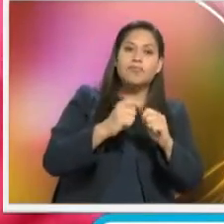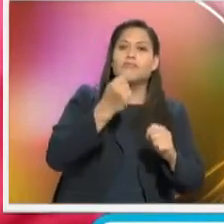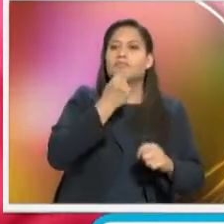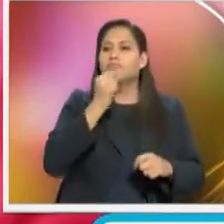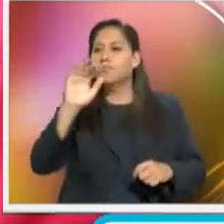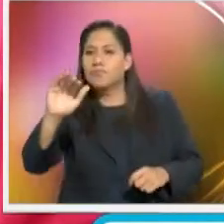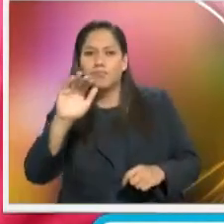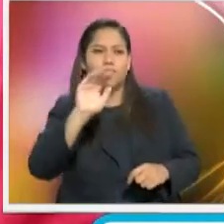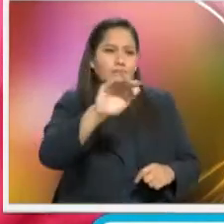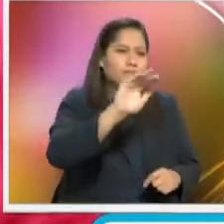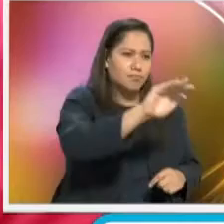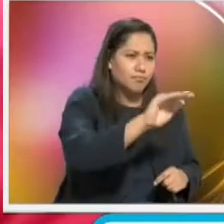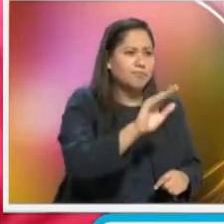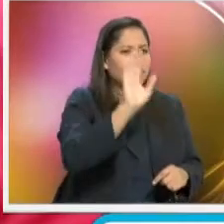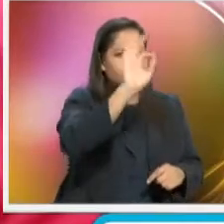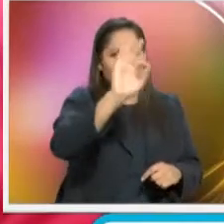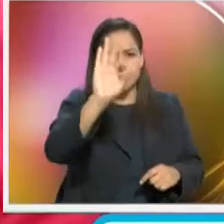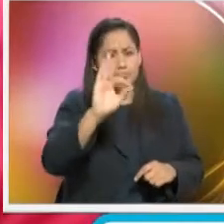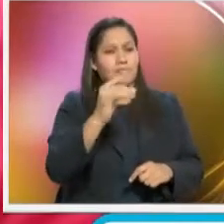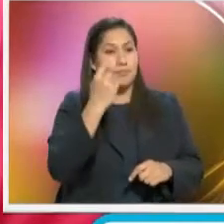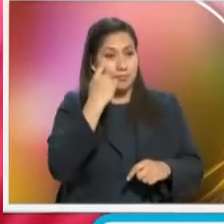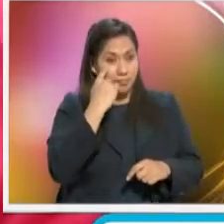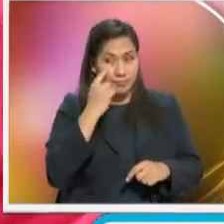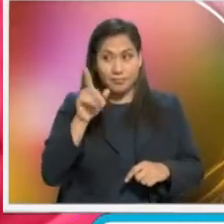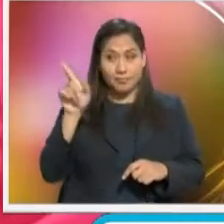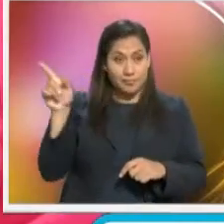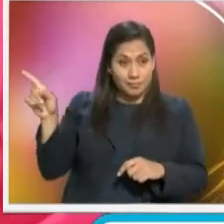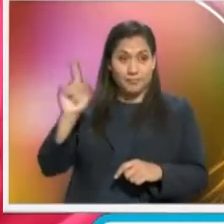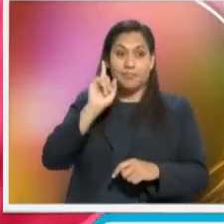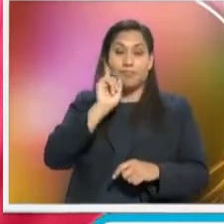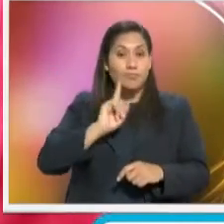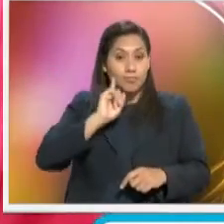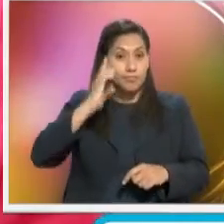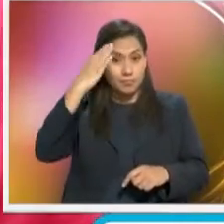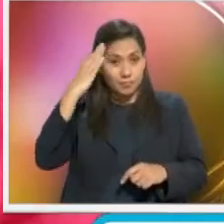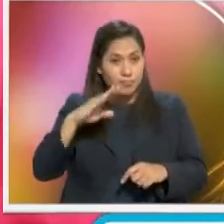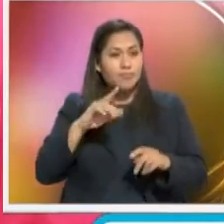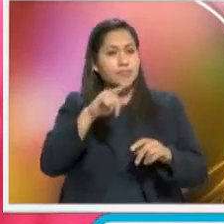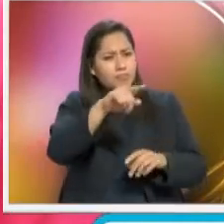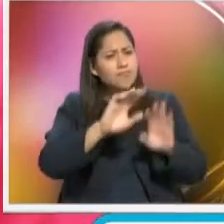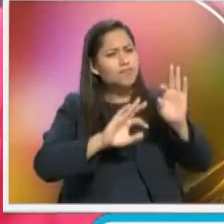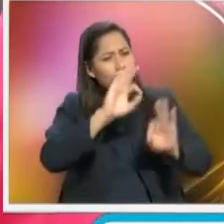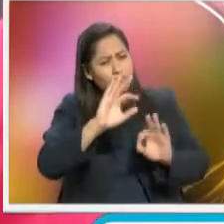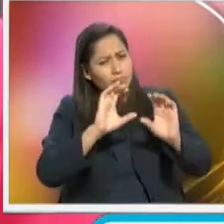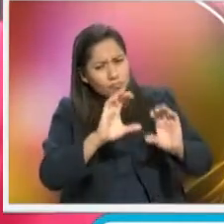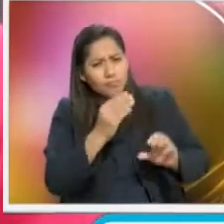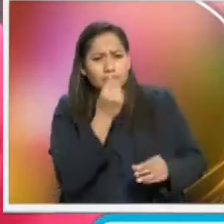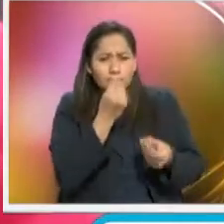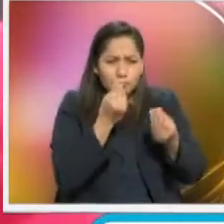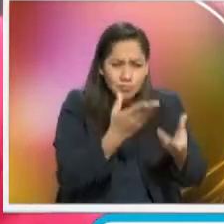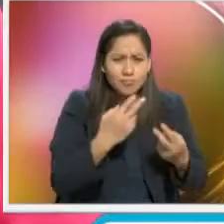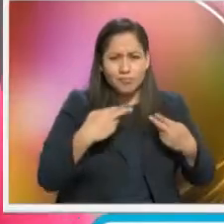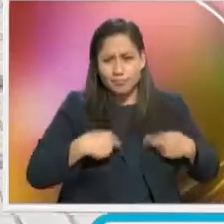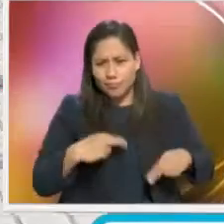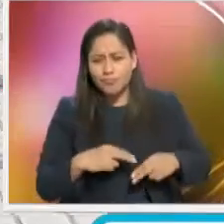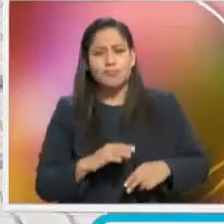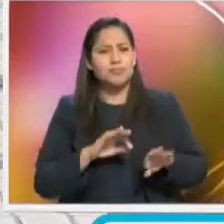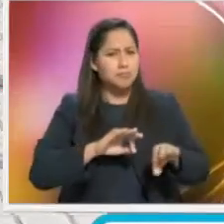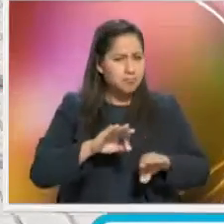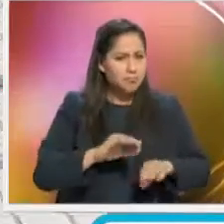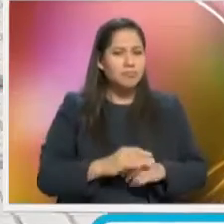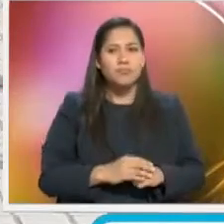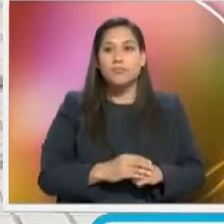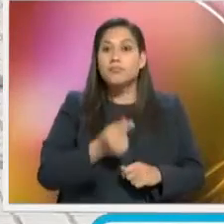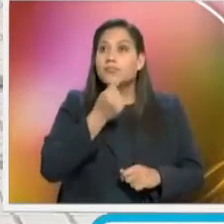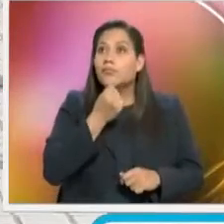a los niños y convencerlos de que ella les tenía un panorama en el que estarían en mucho mejores condiciones. Y así